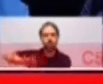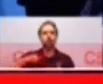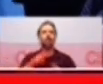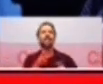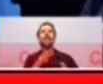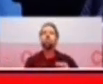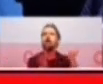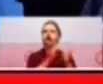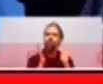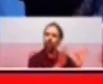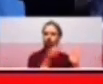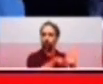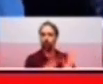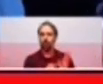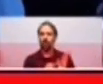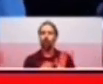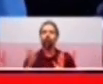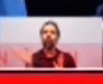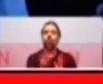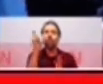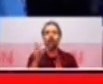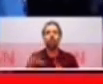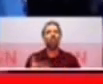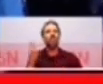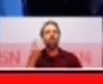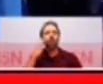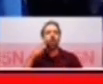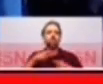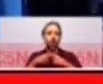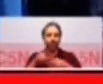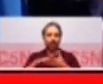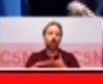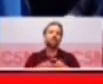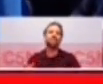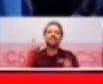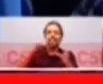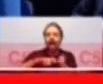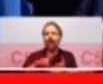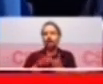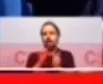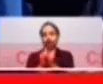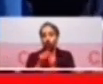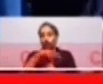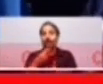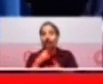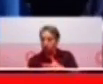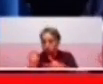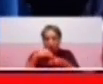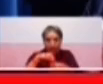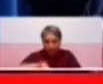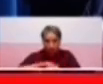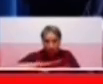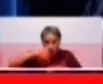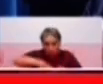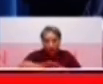dimensionó no por eso no se tiene en cuenta todavía queé es lo que pasó porque vos hablas con varios que de hecho hasta votaron a mi ley y te